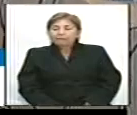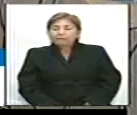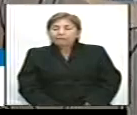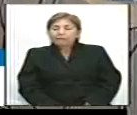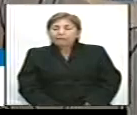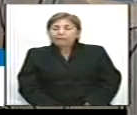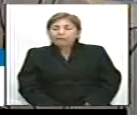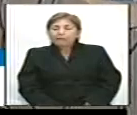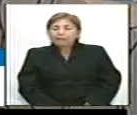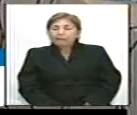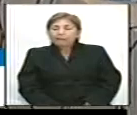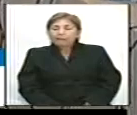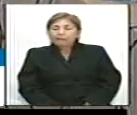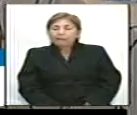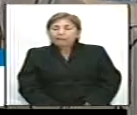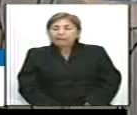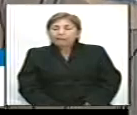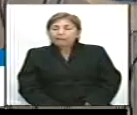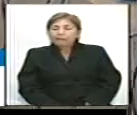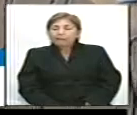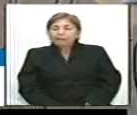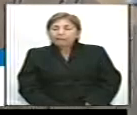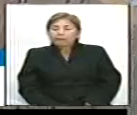Felicitaciones. Muchas gracias,